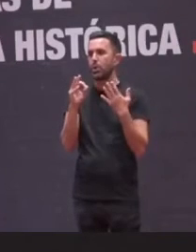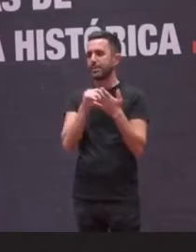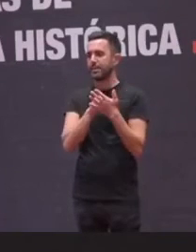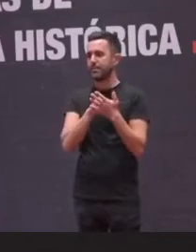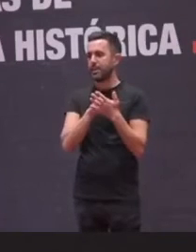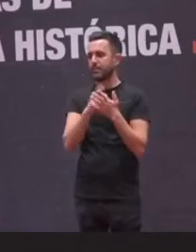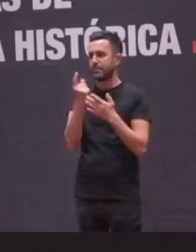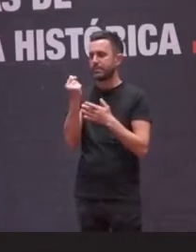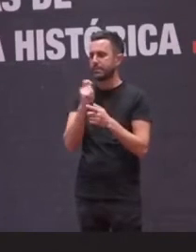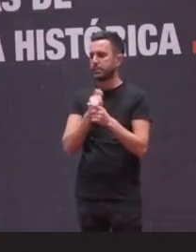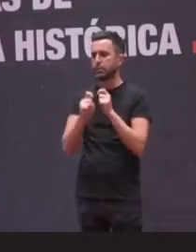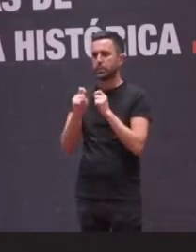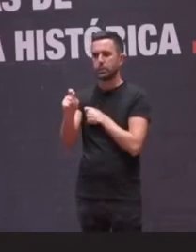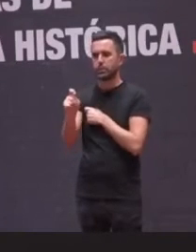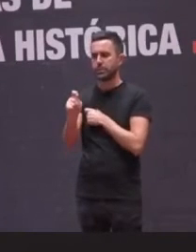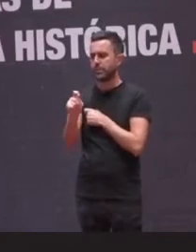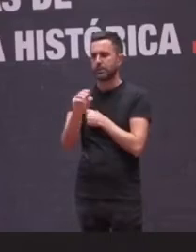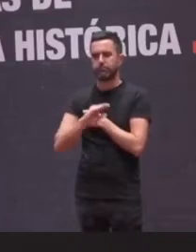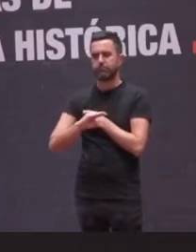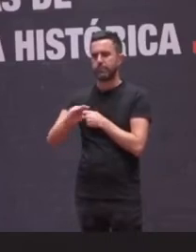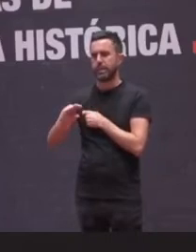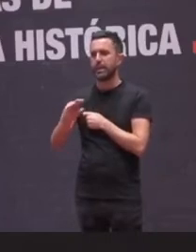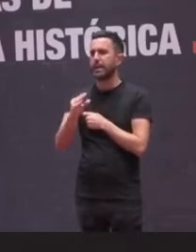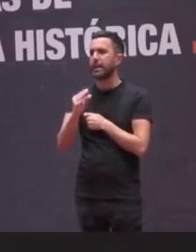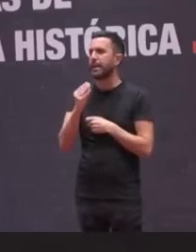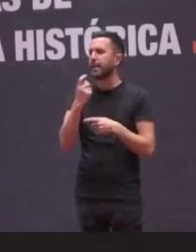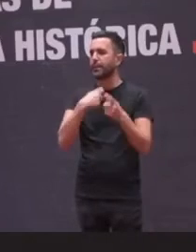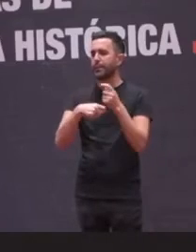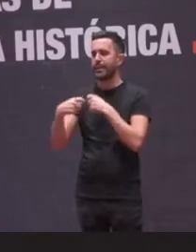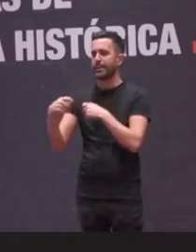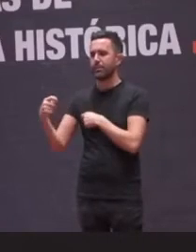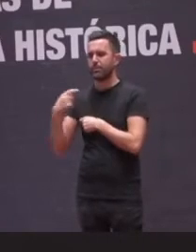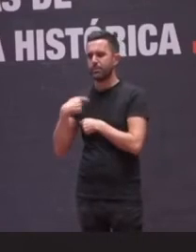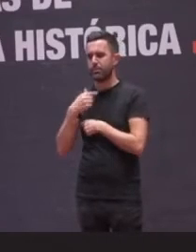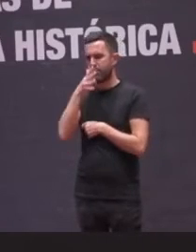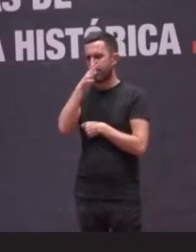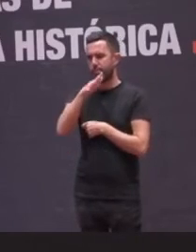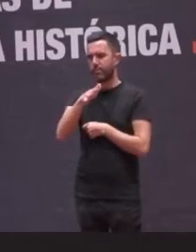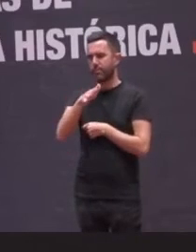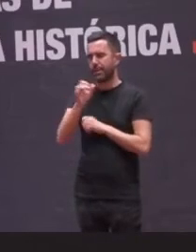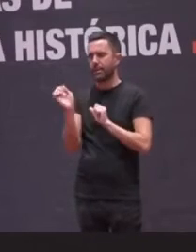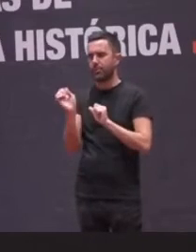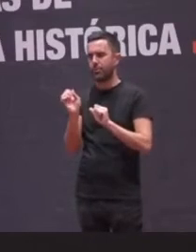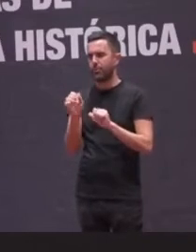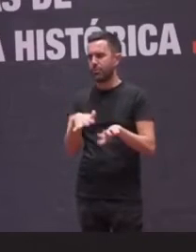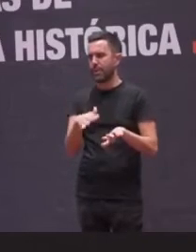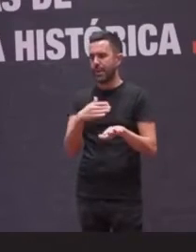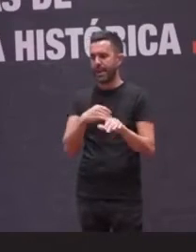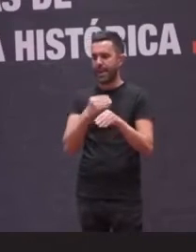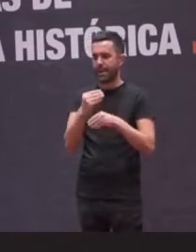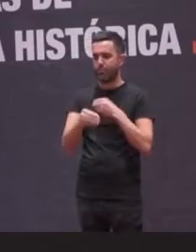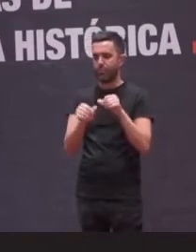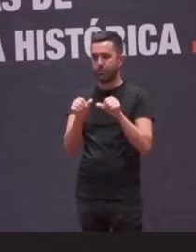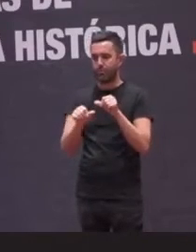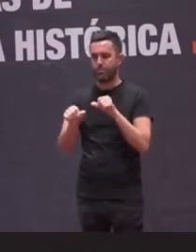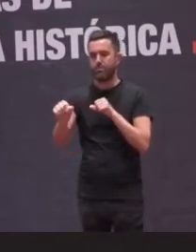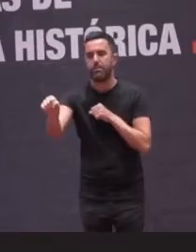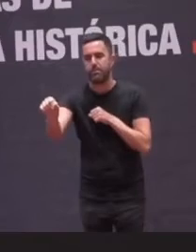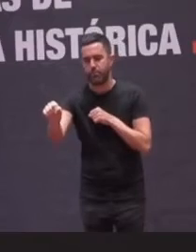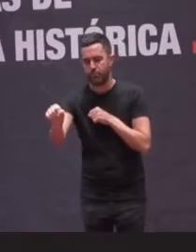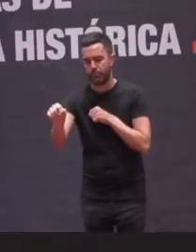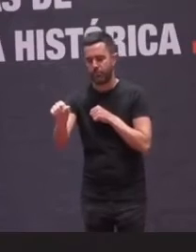acto. E as vendedoras van renunciar a toda acción que poidan ter, eventualmente, no futuro sobre o paso. Tamén un